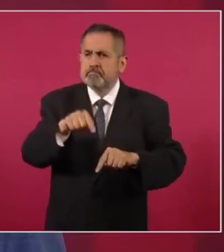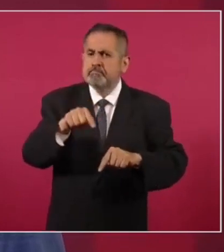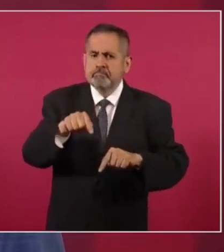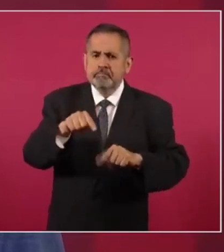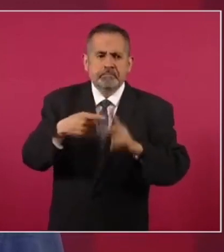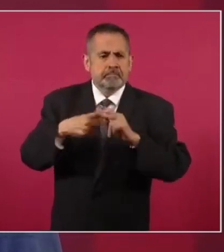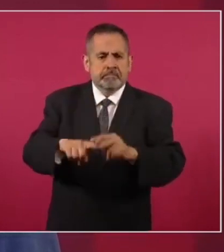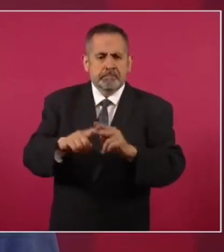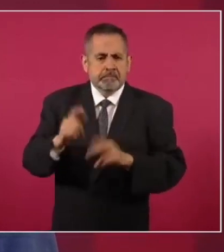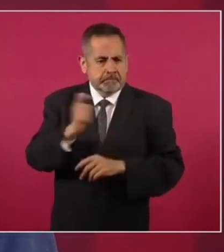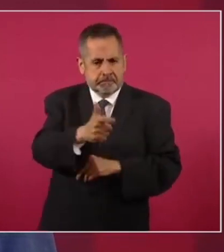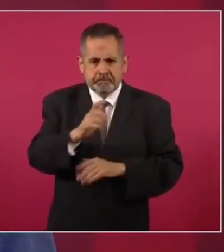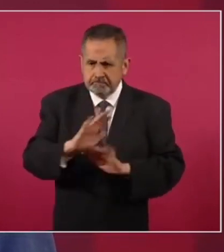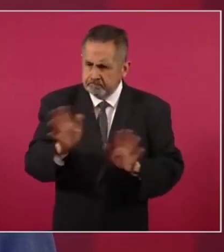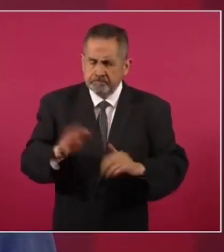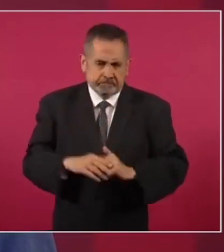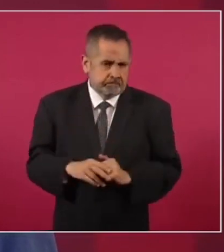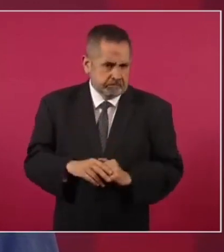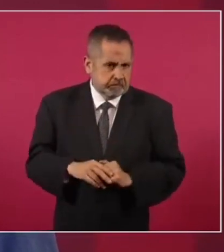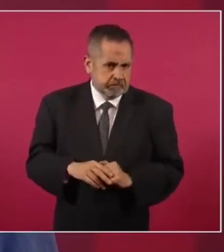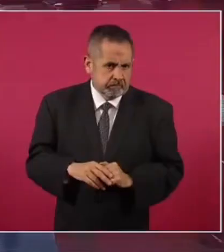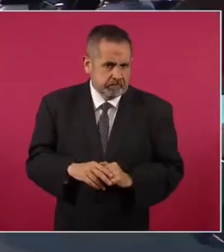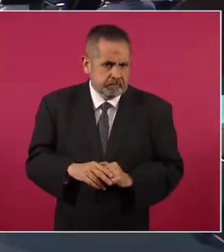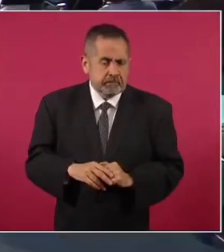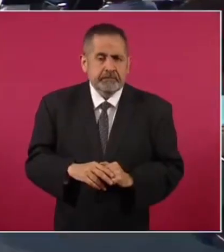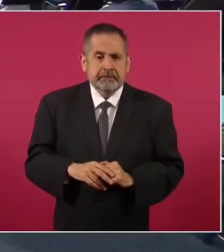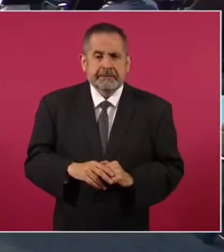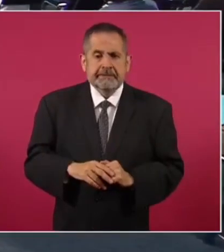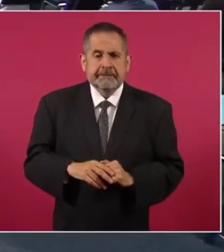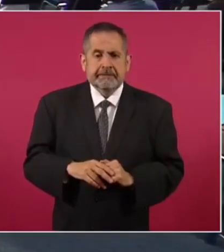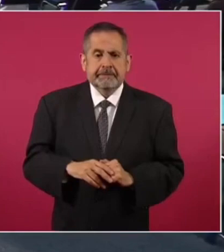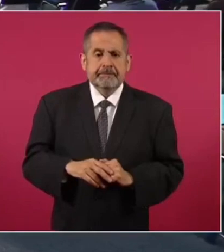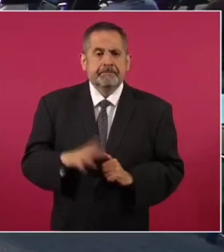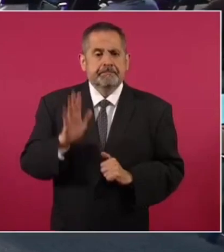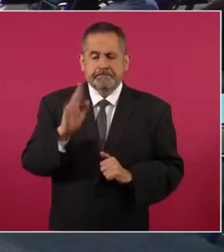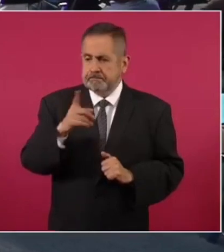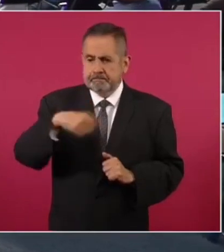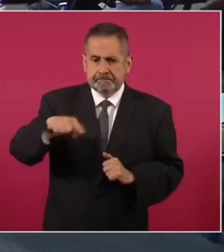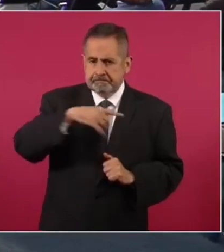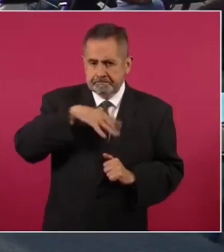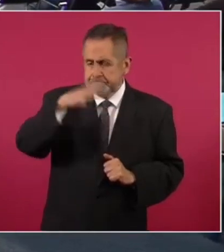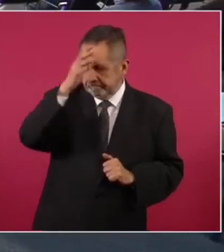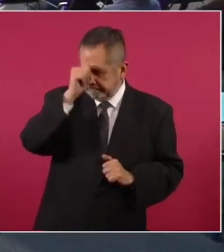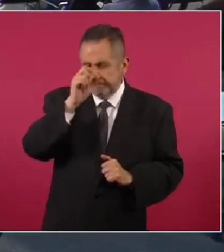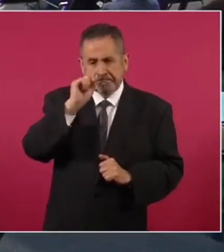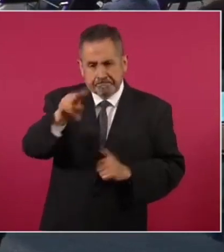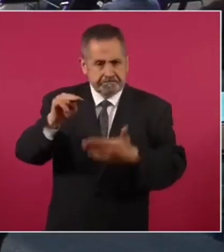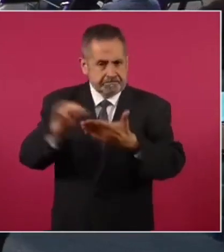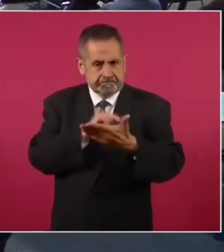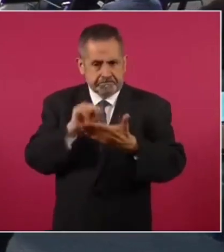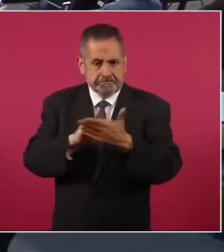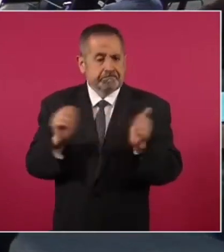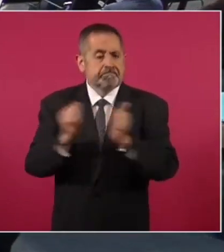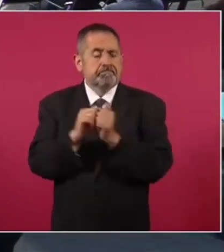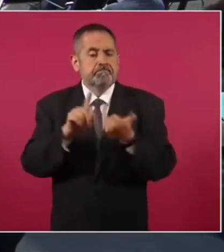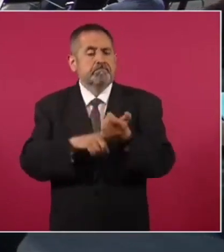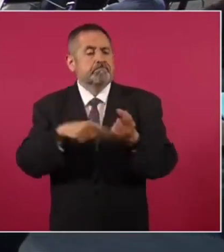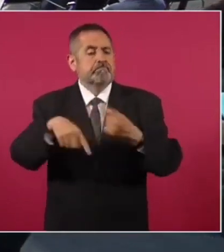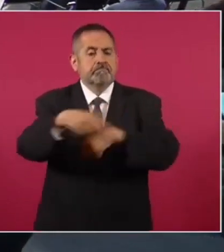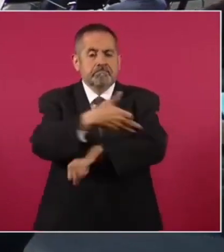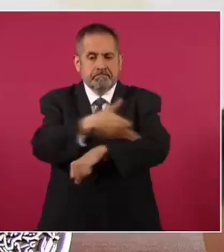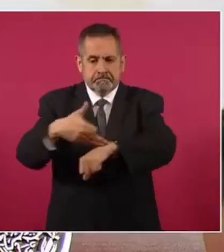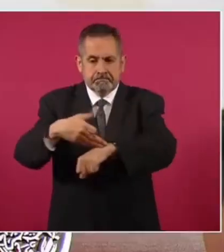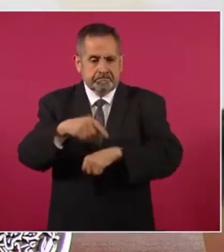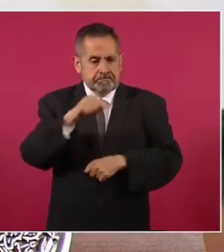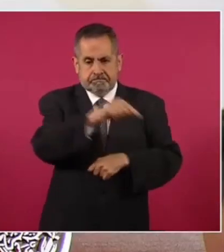Para empezar, ya se llegó a un acuerdo con los